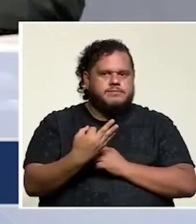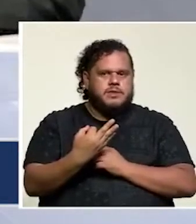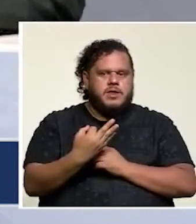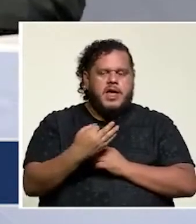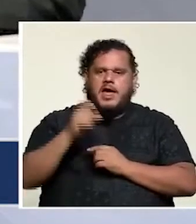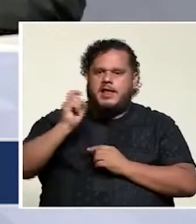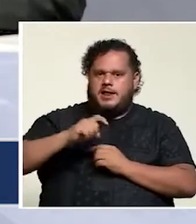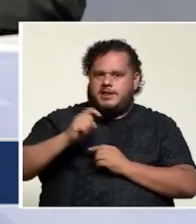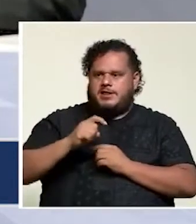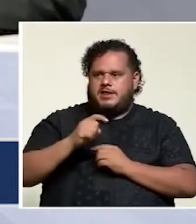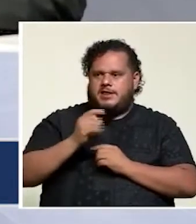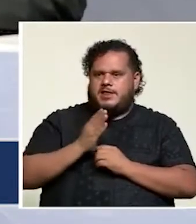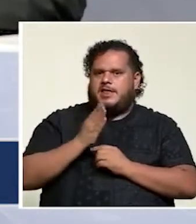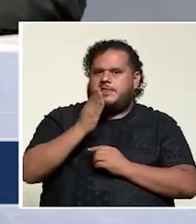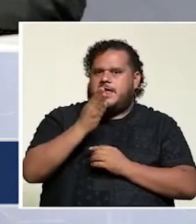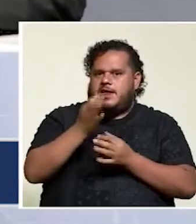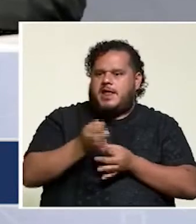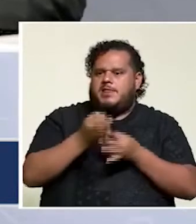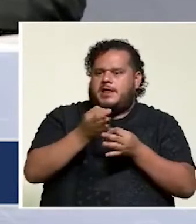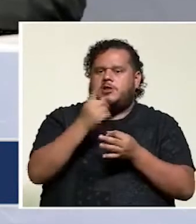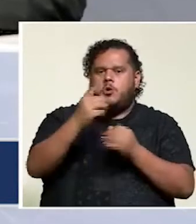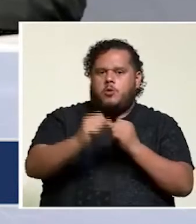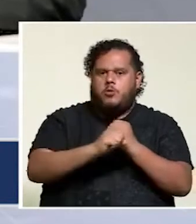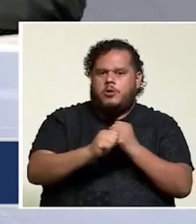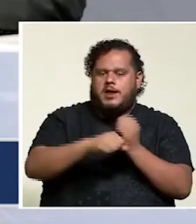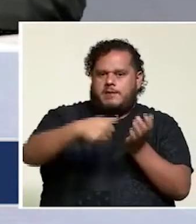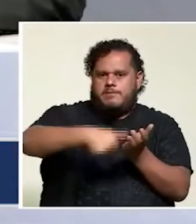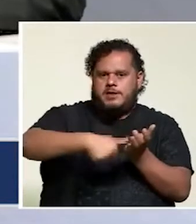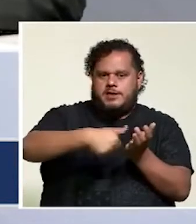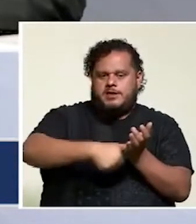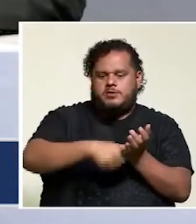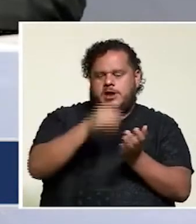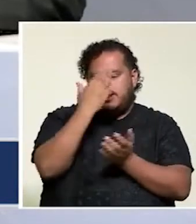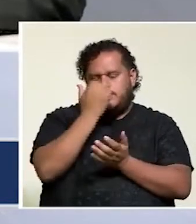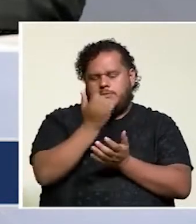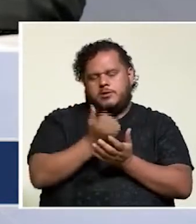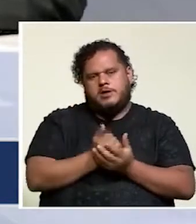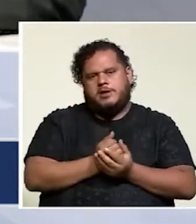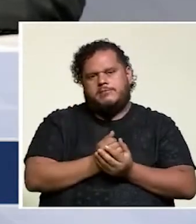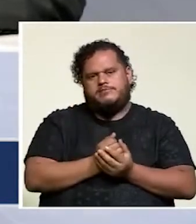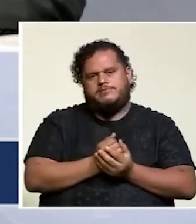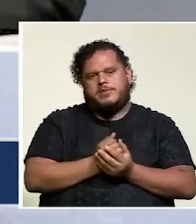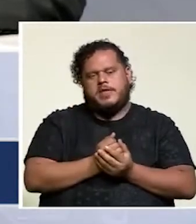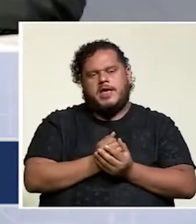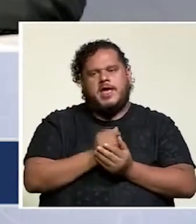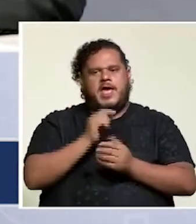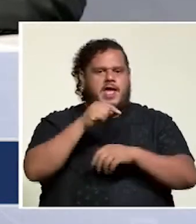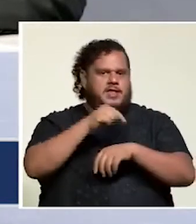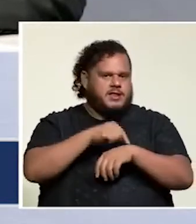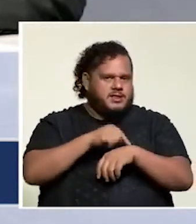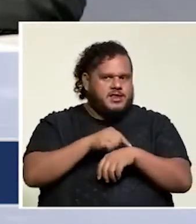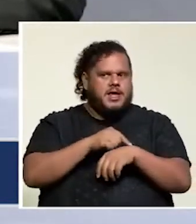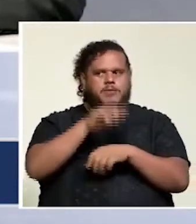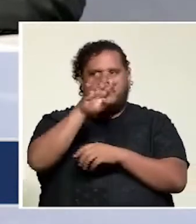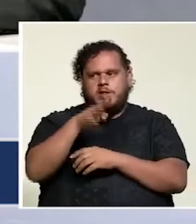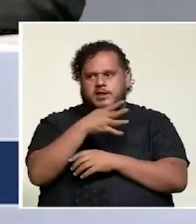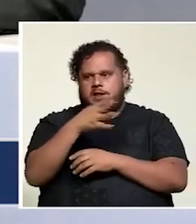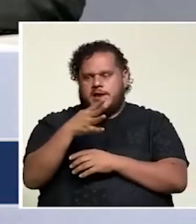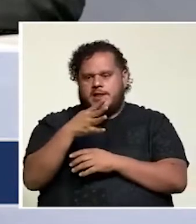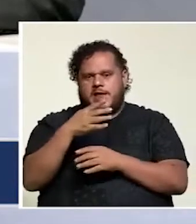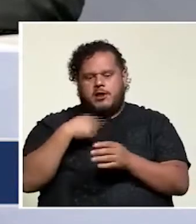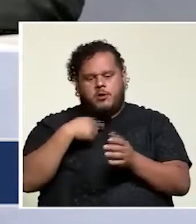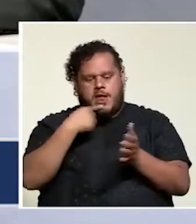la necesidad de ir adelante con una campaña electoral, porque es el tiempo, es el calendario el que lo